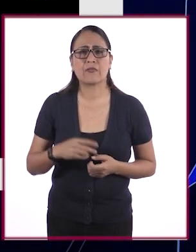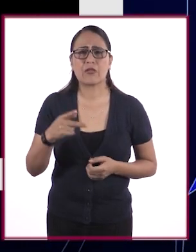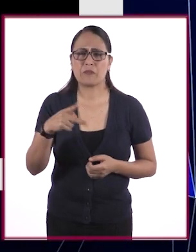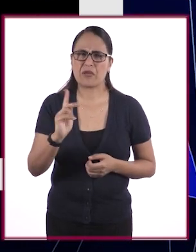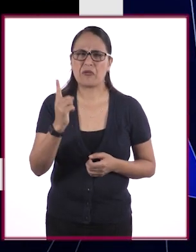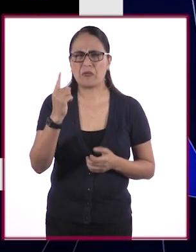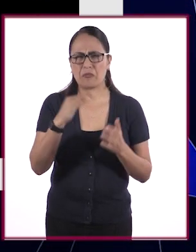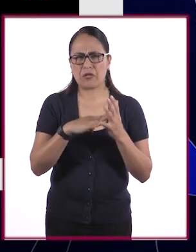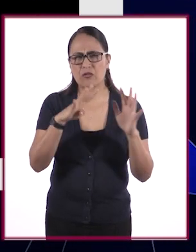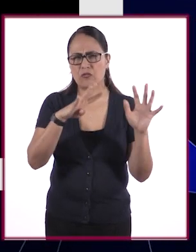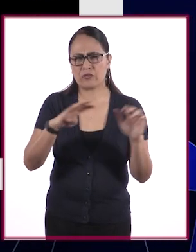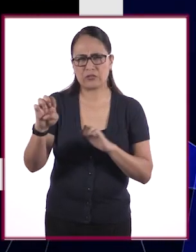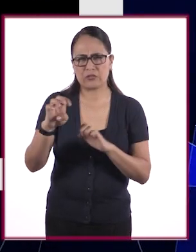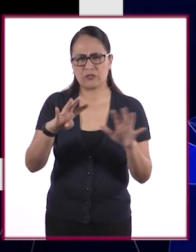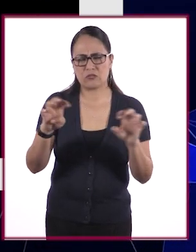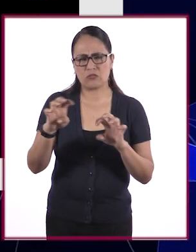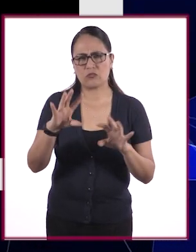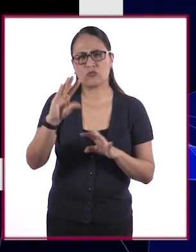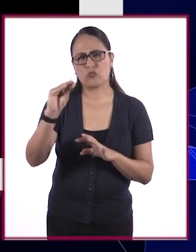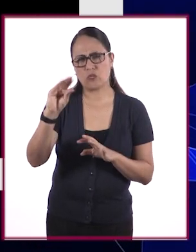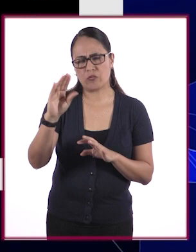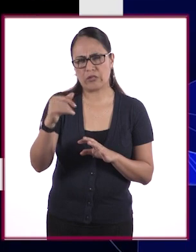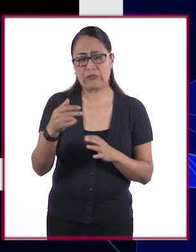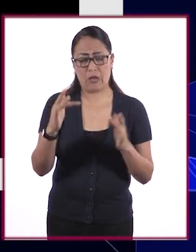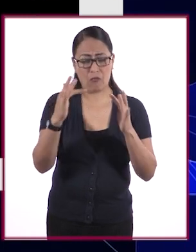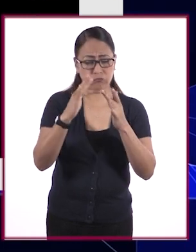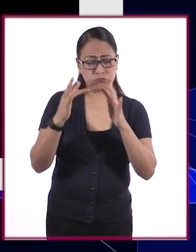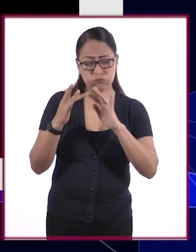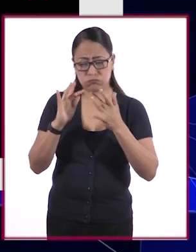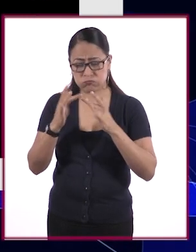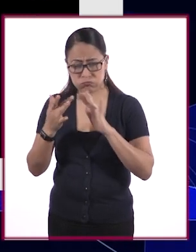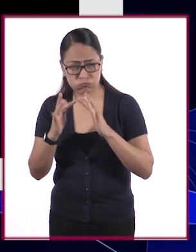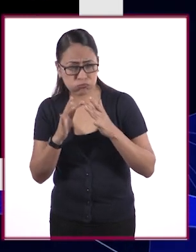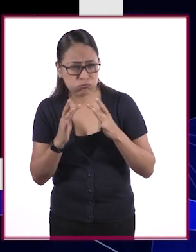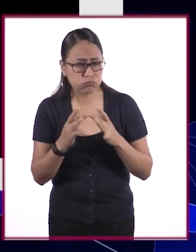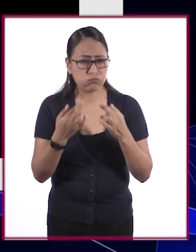los 90s, por ejemplo, no había muchas líneas de comunicación,